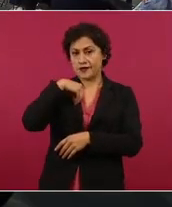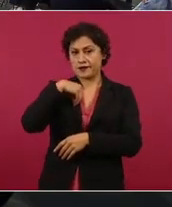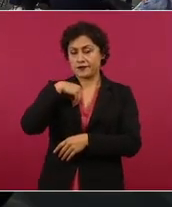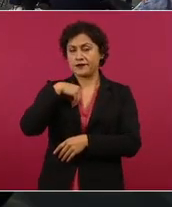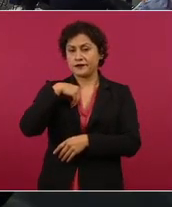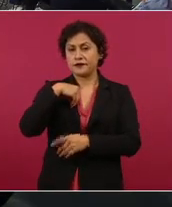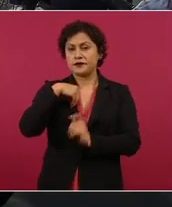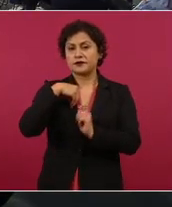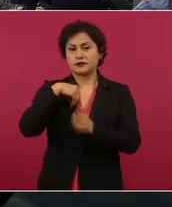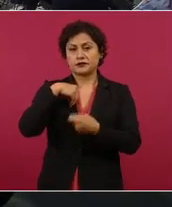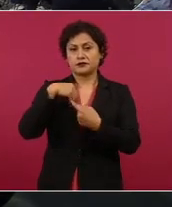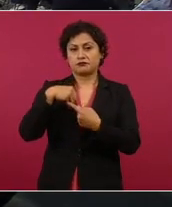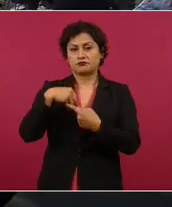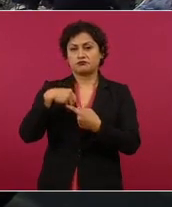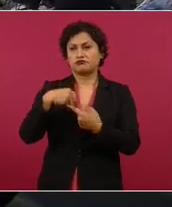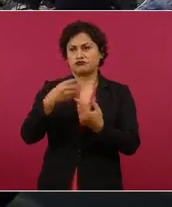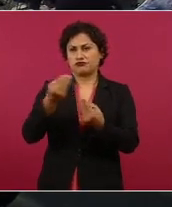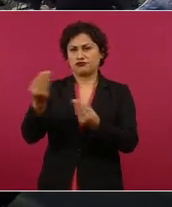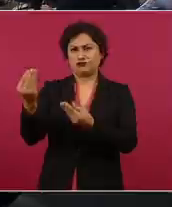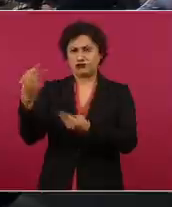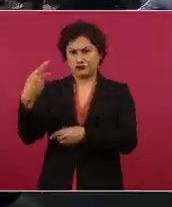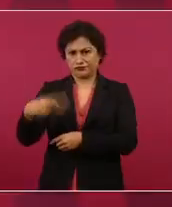que pues son muchísimos alimentos,